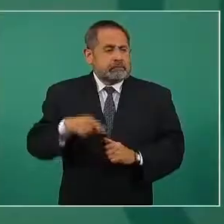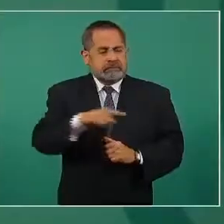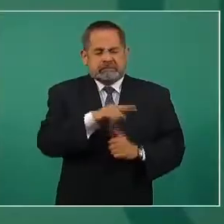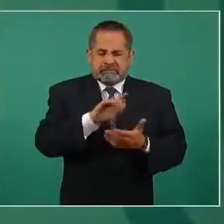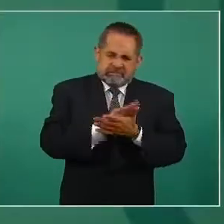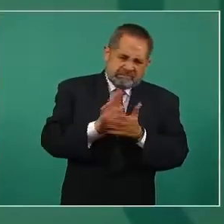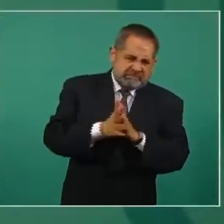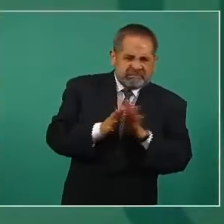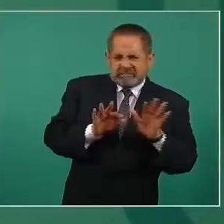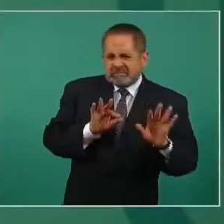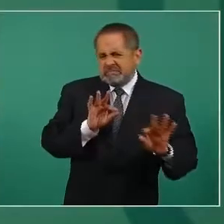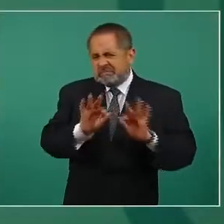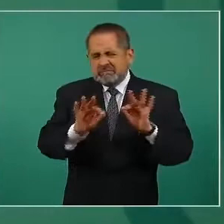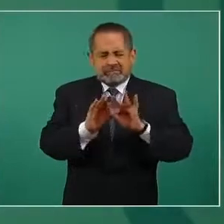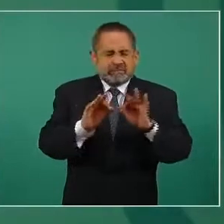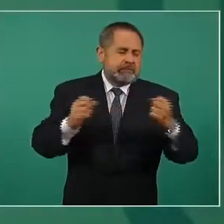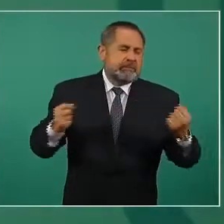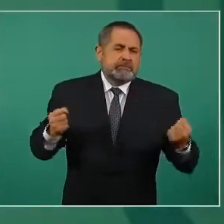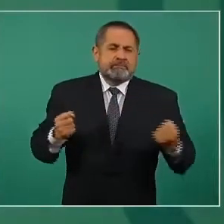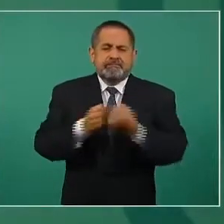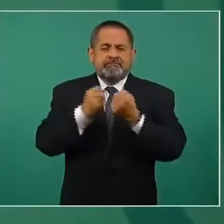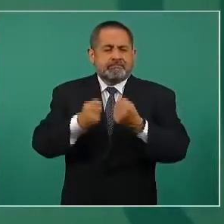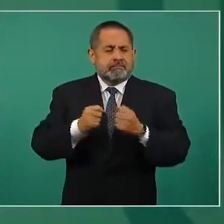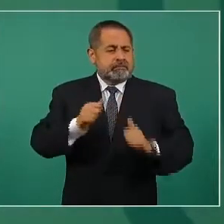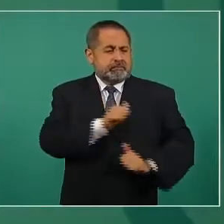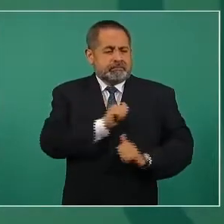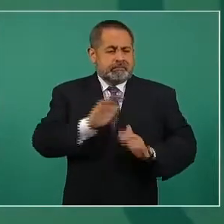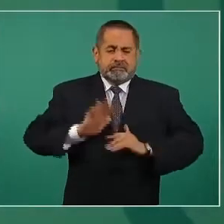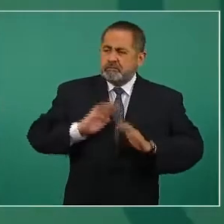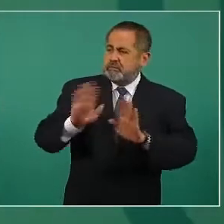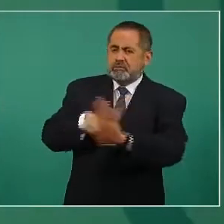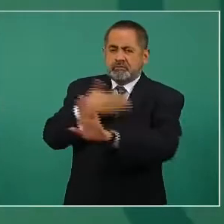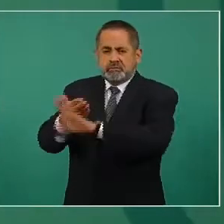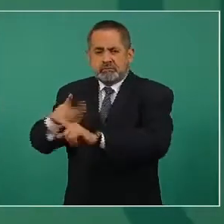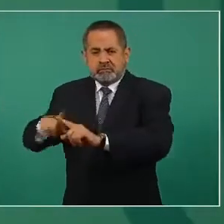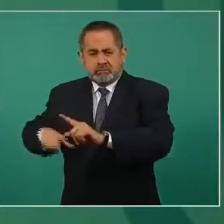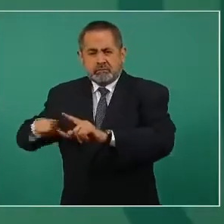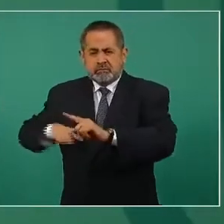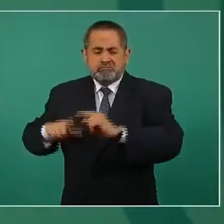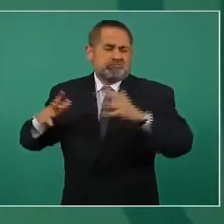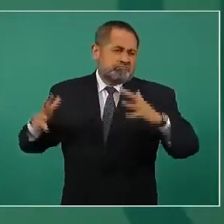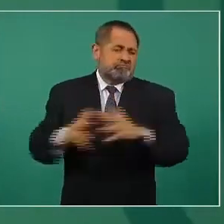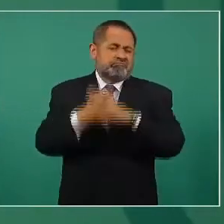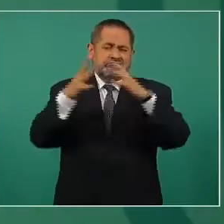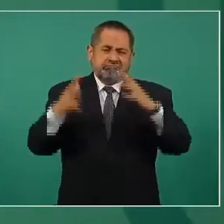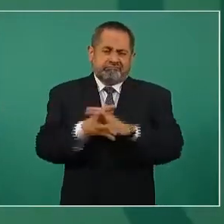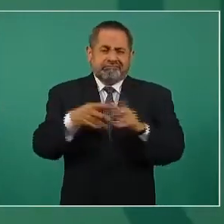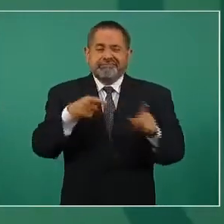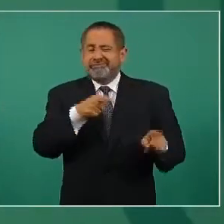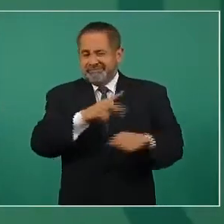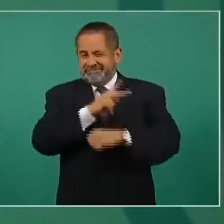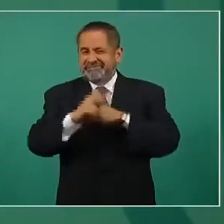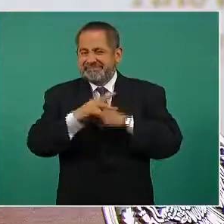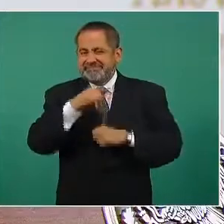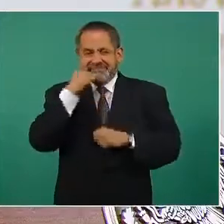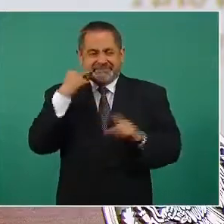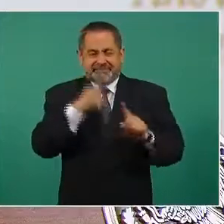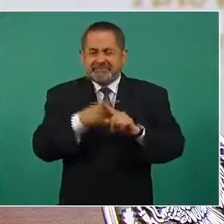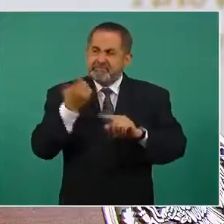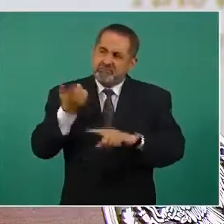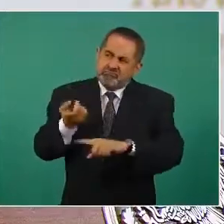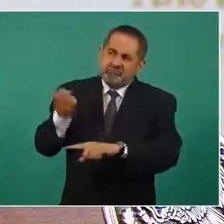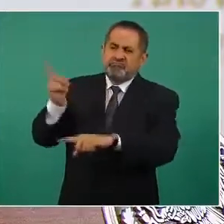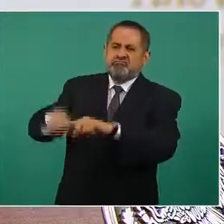propiciaron un golpe de Estado y recurrieron a la violencia y